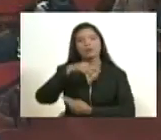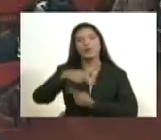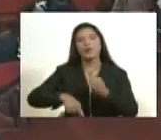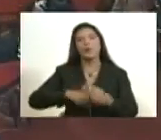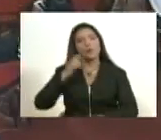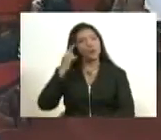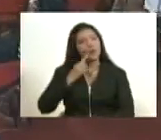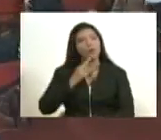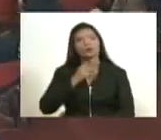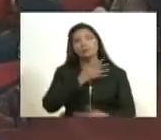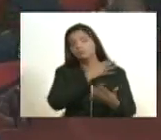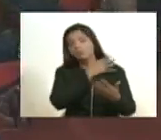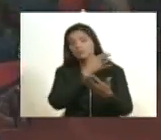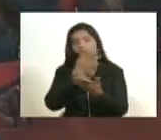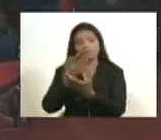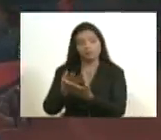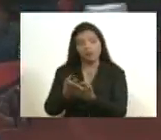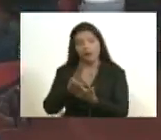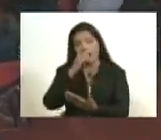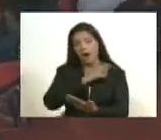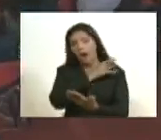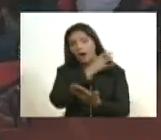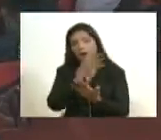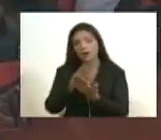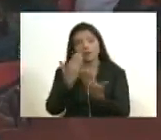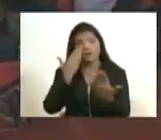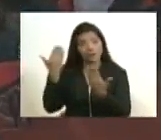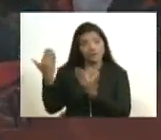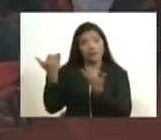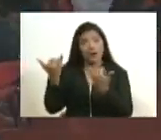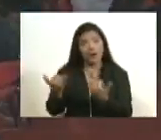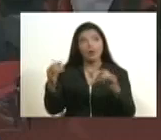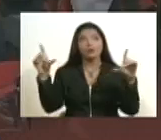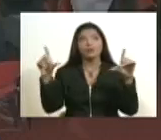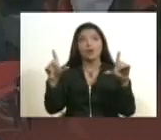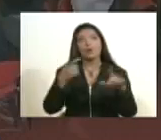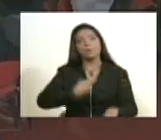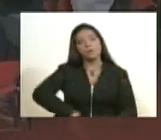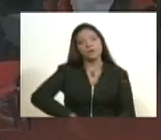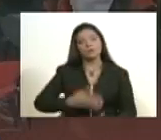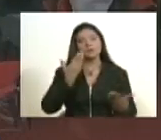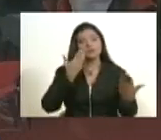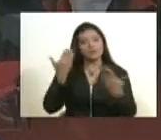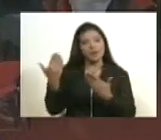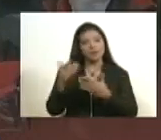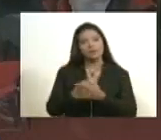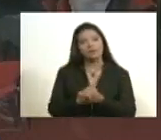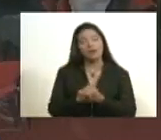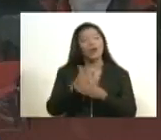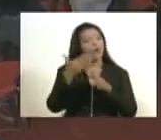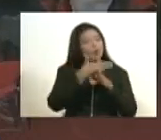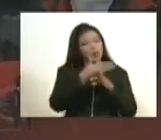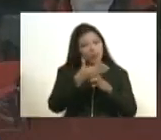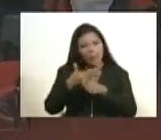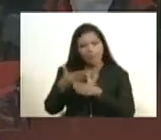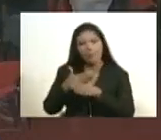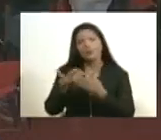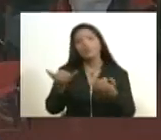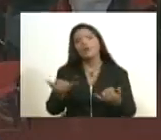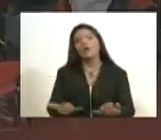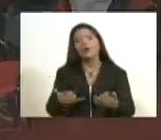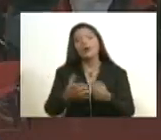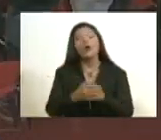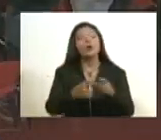durante estos últimos años. Ven ustedes en cámara al mandatario nacional compartiendo a esta hora con